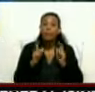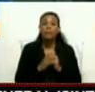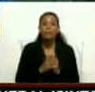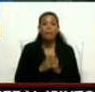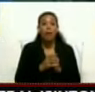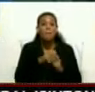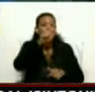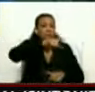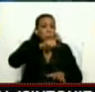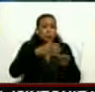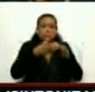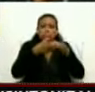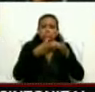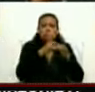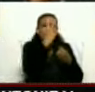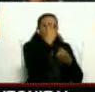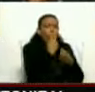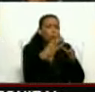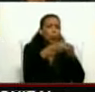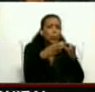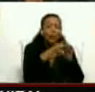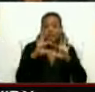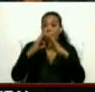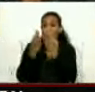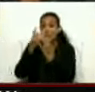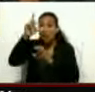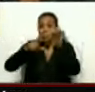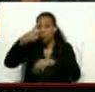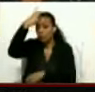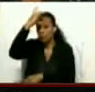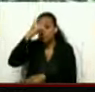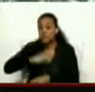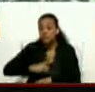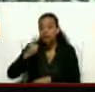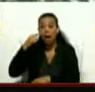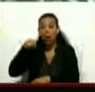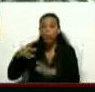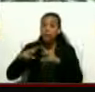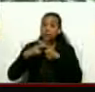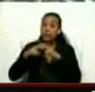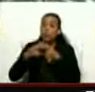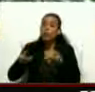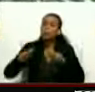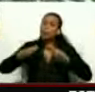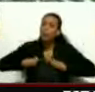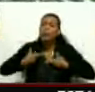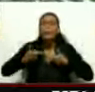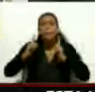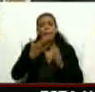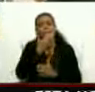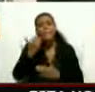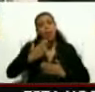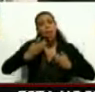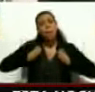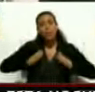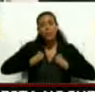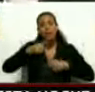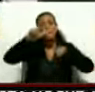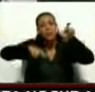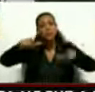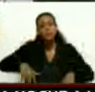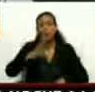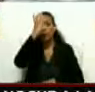donde más lo necesita nuestra gente. Familiares de las personas atendidas destacaron que los equipos recibidos permitirán mejorar la calidad de vida de